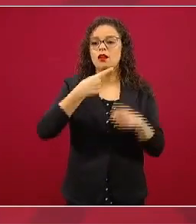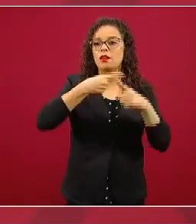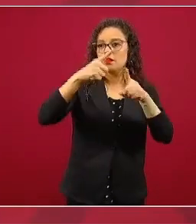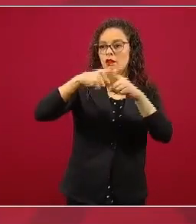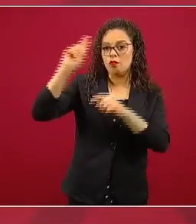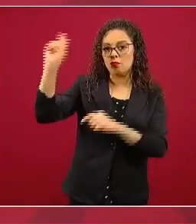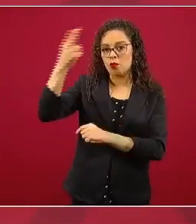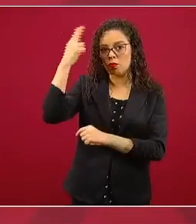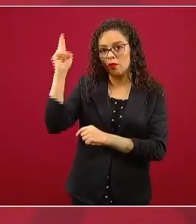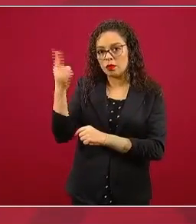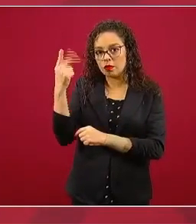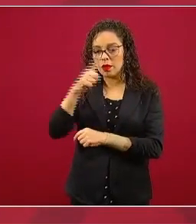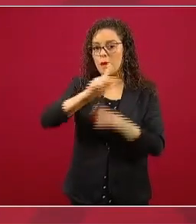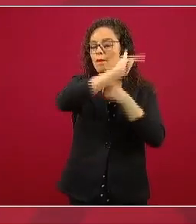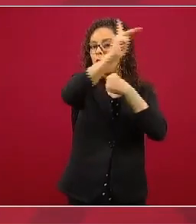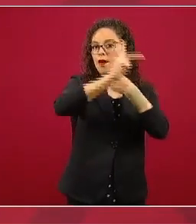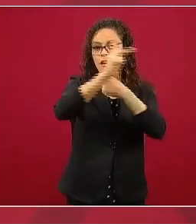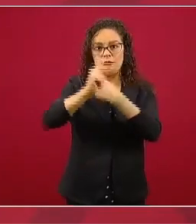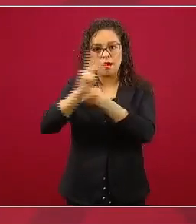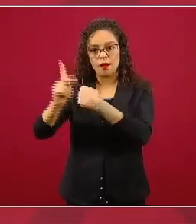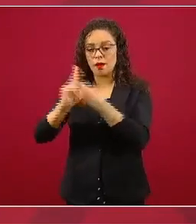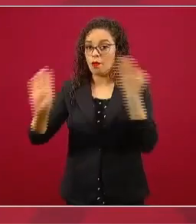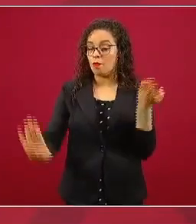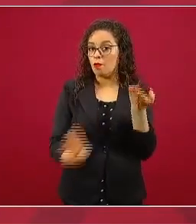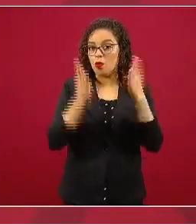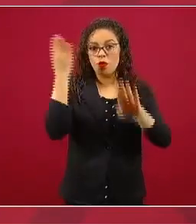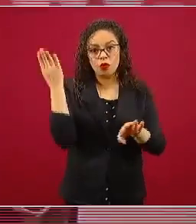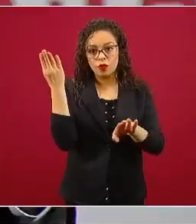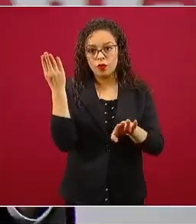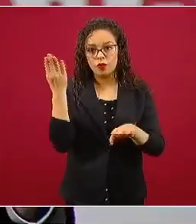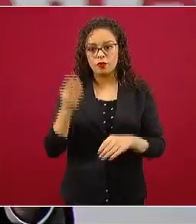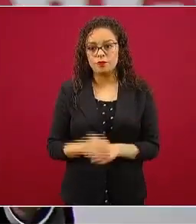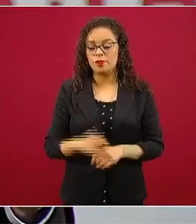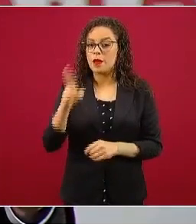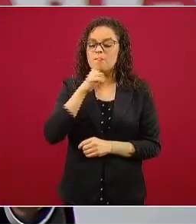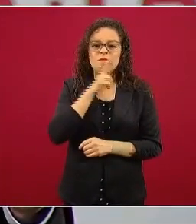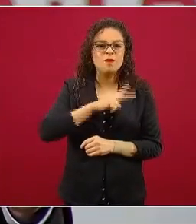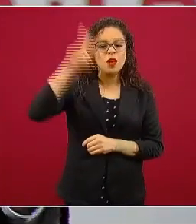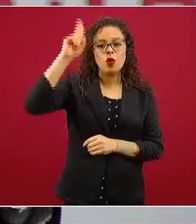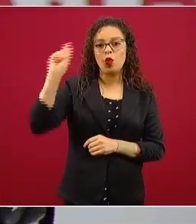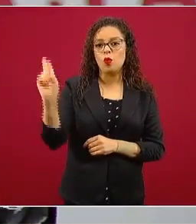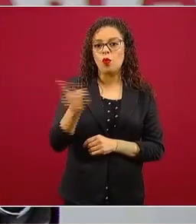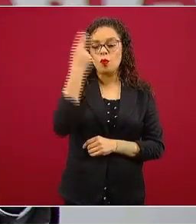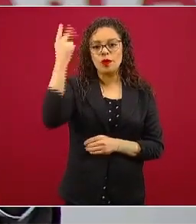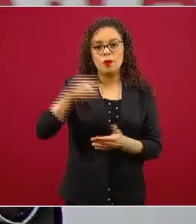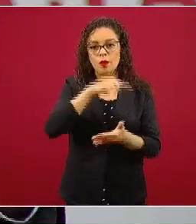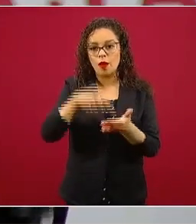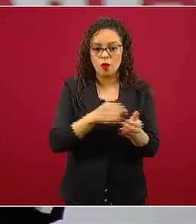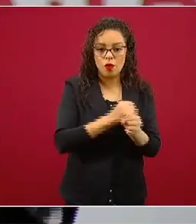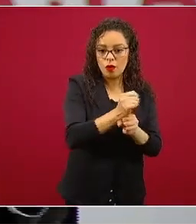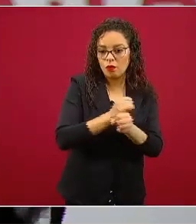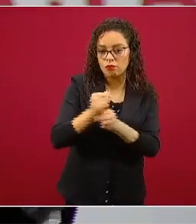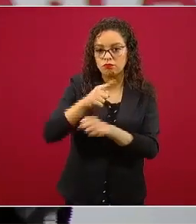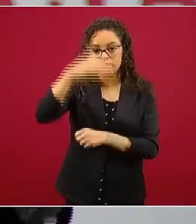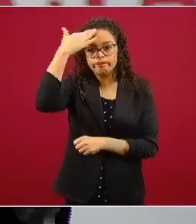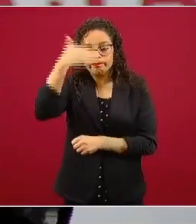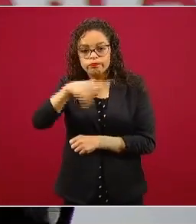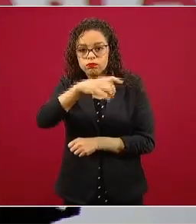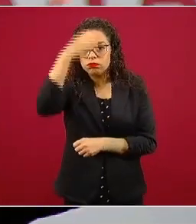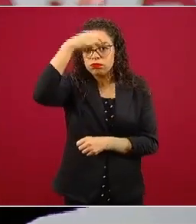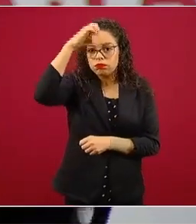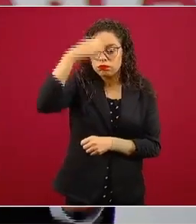de varios países del mundo, muchas de las mejores universidades y centros de investigación del mundo. En otras palabras, que puedas tú